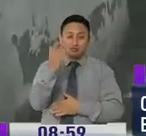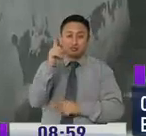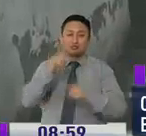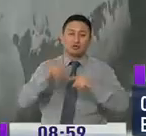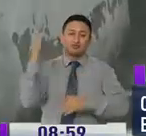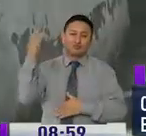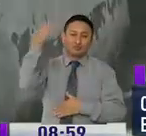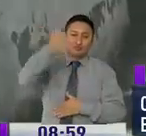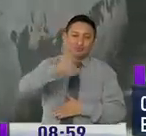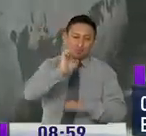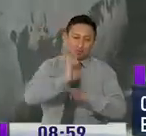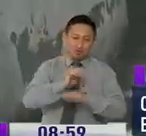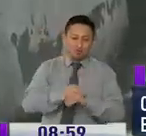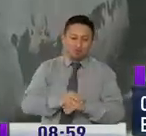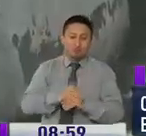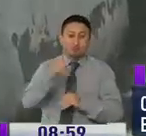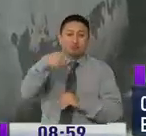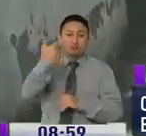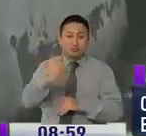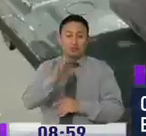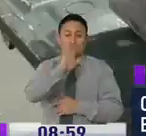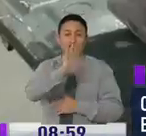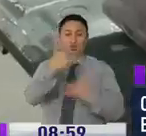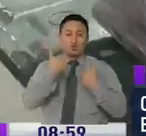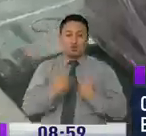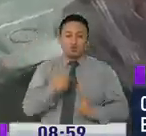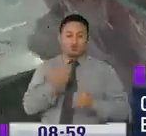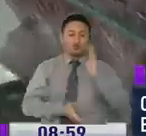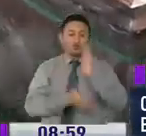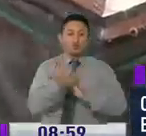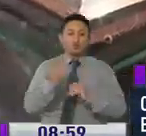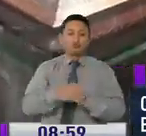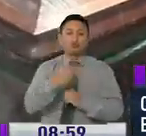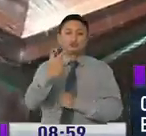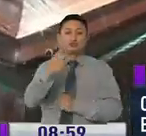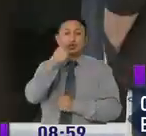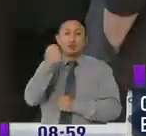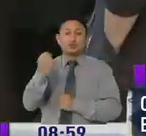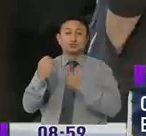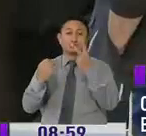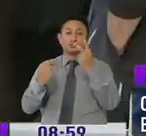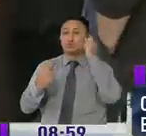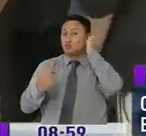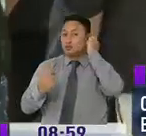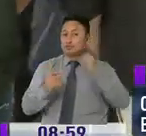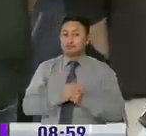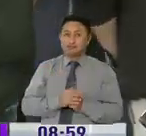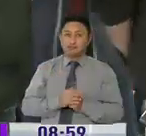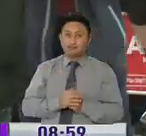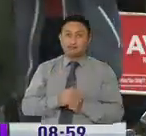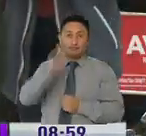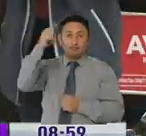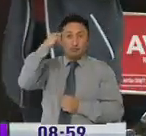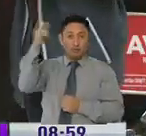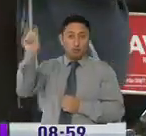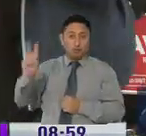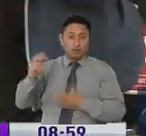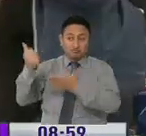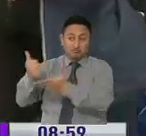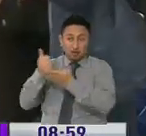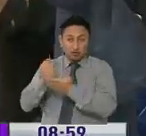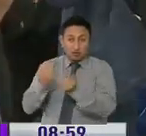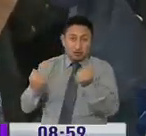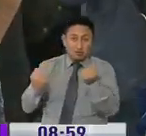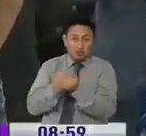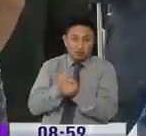antes. En los próximos días, 5 cuerpos serán repatriados, 3 hombres y 2 mujeres. El gobierno venezolano no ha prestado ningún